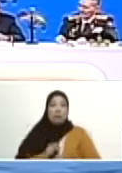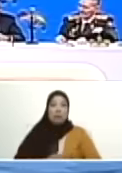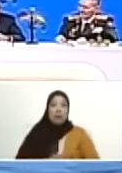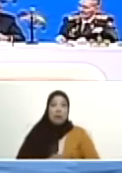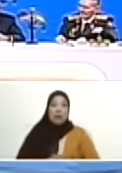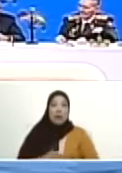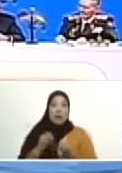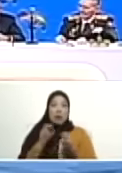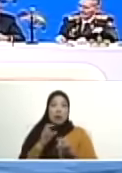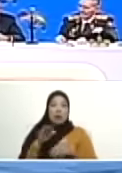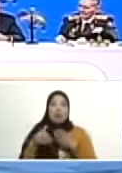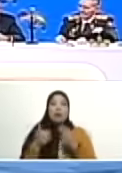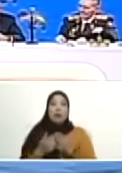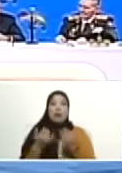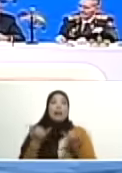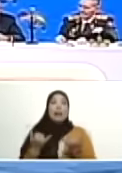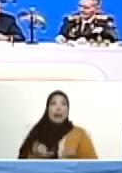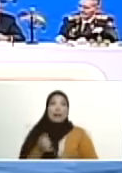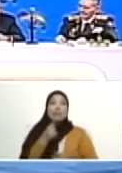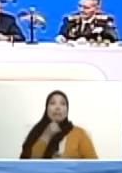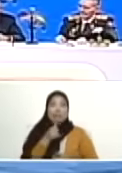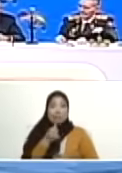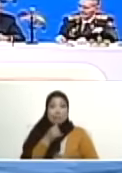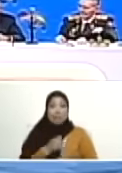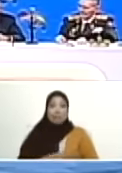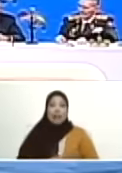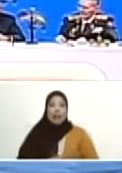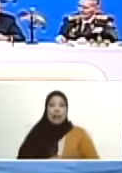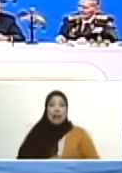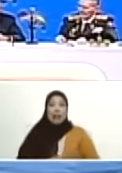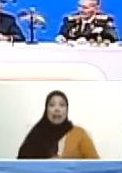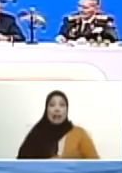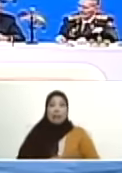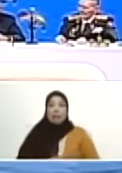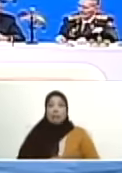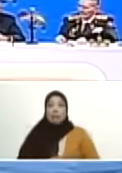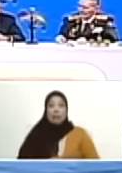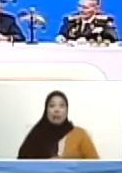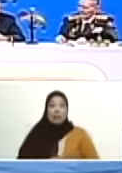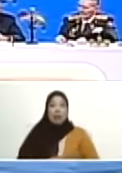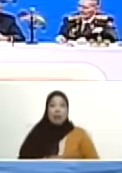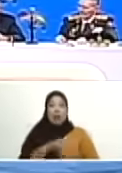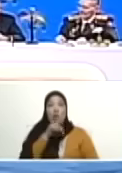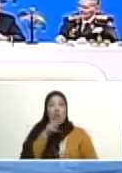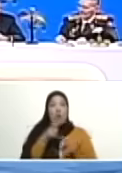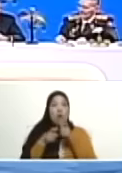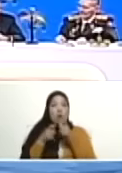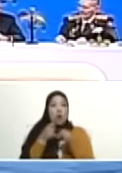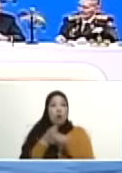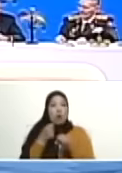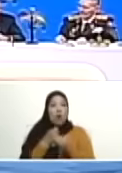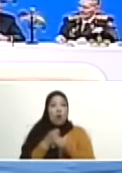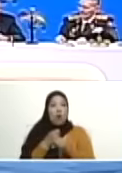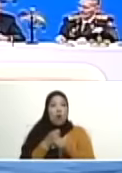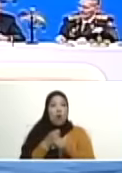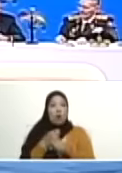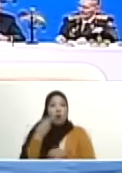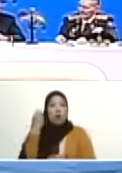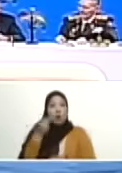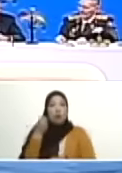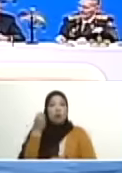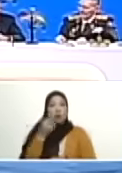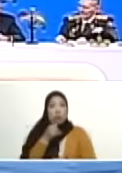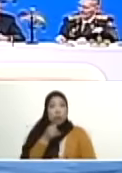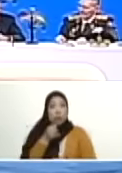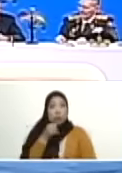Naciones Unidas la siguiente carta, un extracto. Por consiguiente, consecuente con el legado histórico del libertador